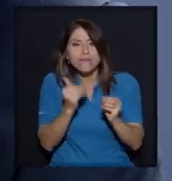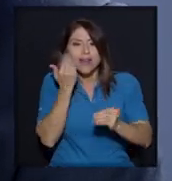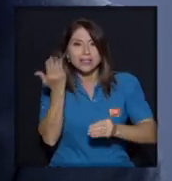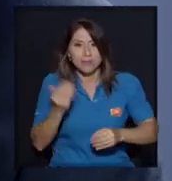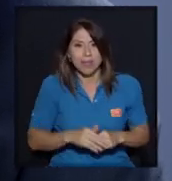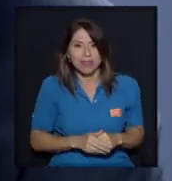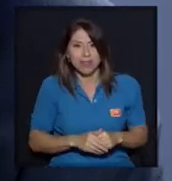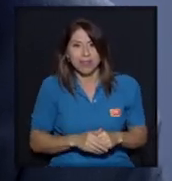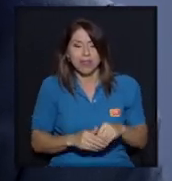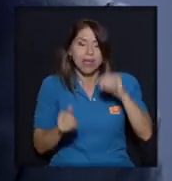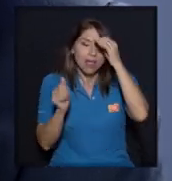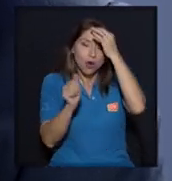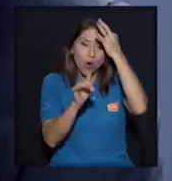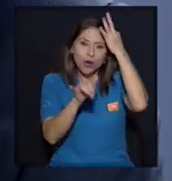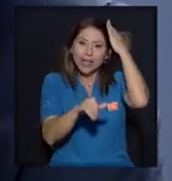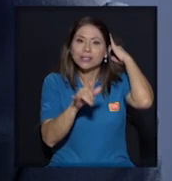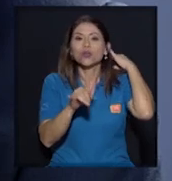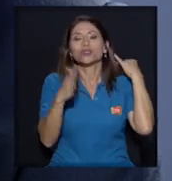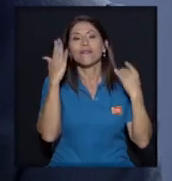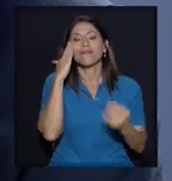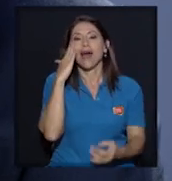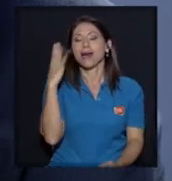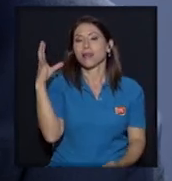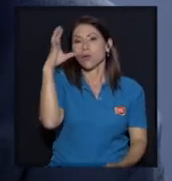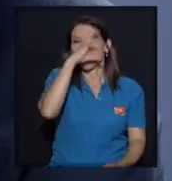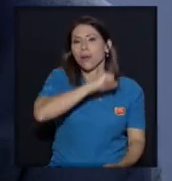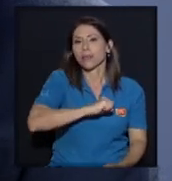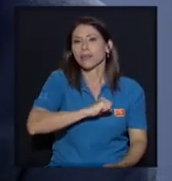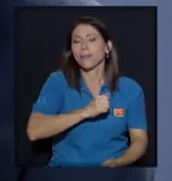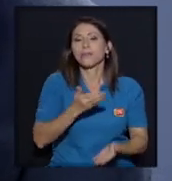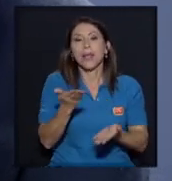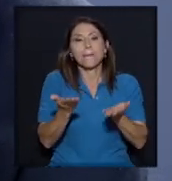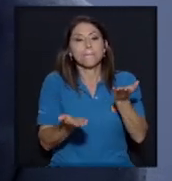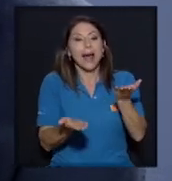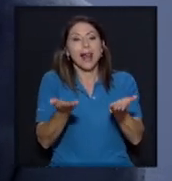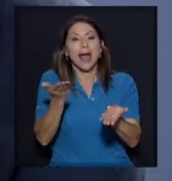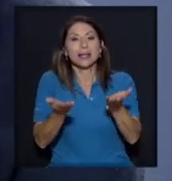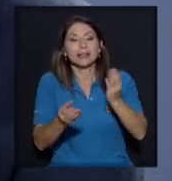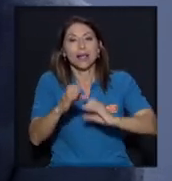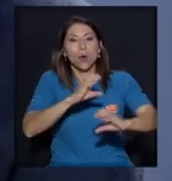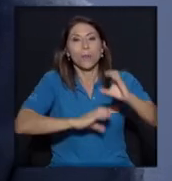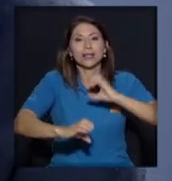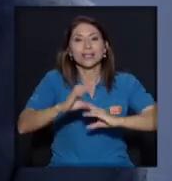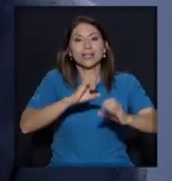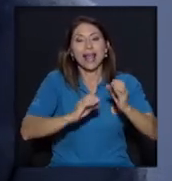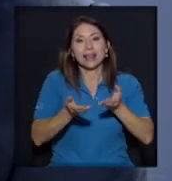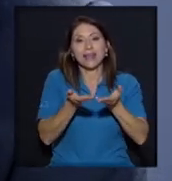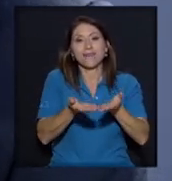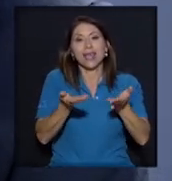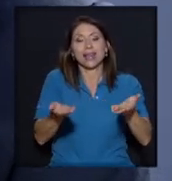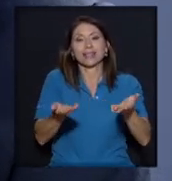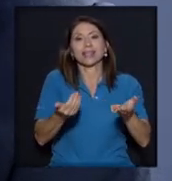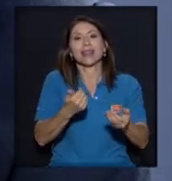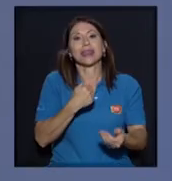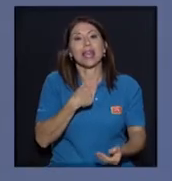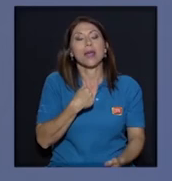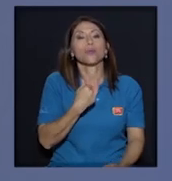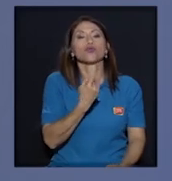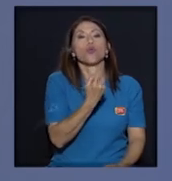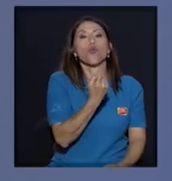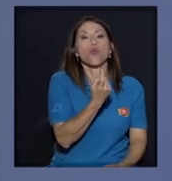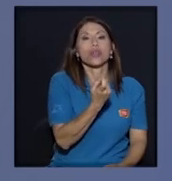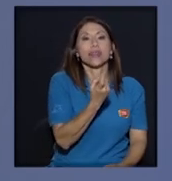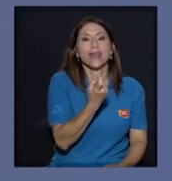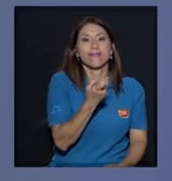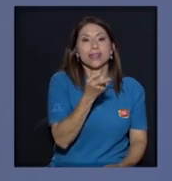va a determinar que en el balance comercial de bienes tenemos un déficit, pero que es